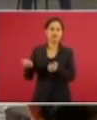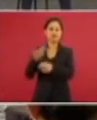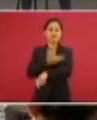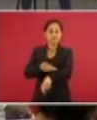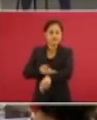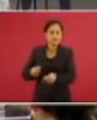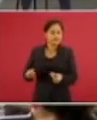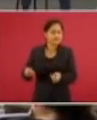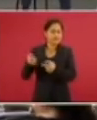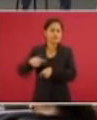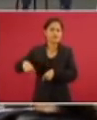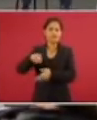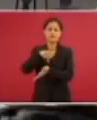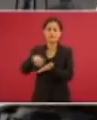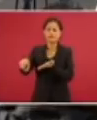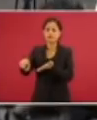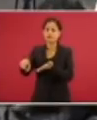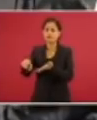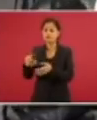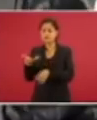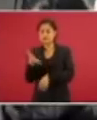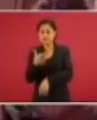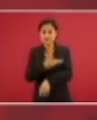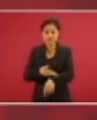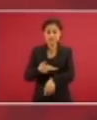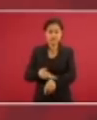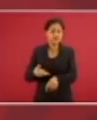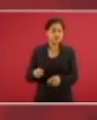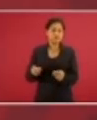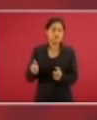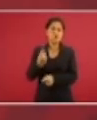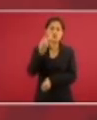llevando los trámites cuando mucho un día.